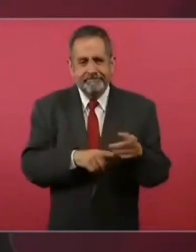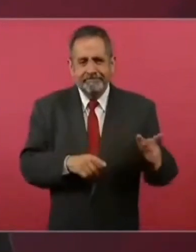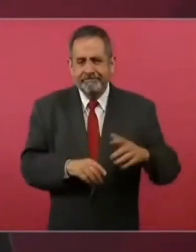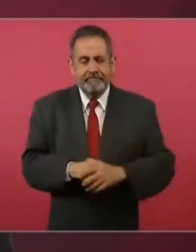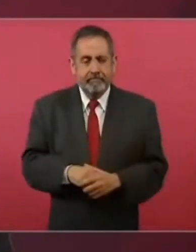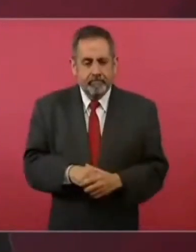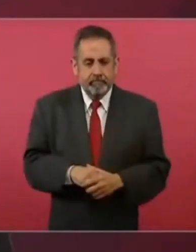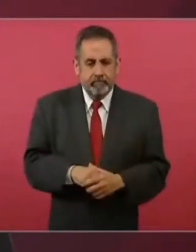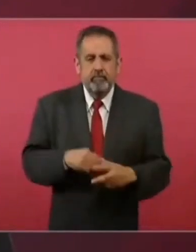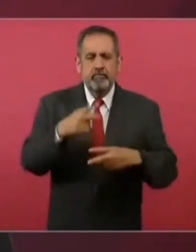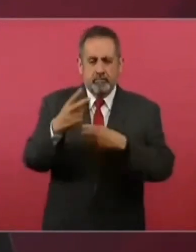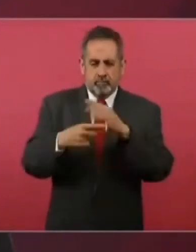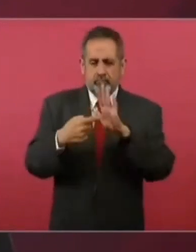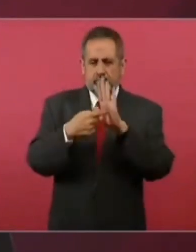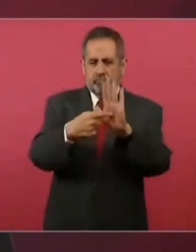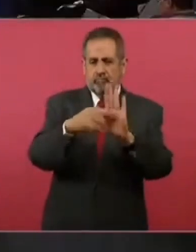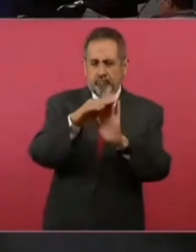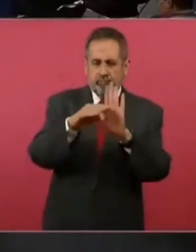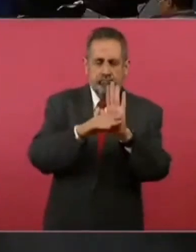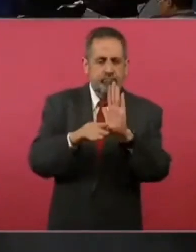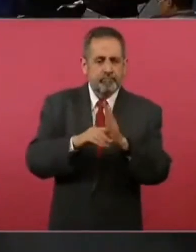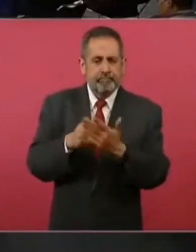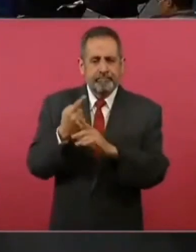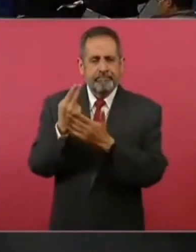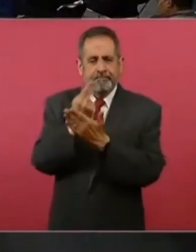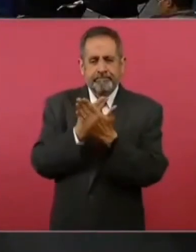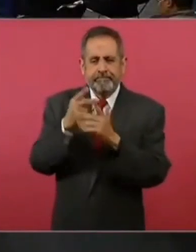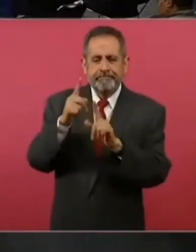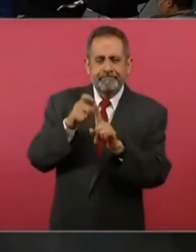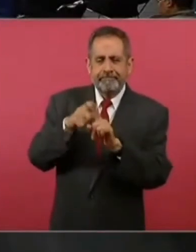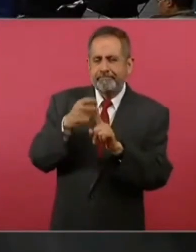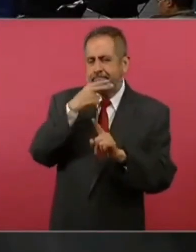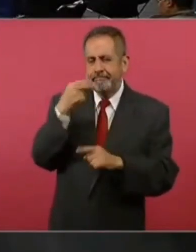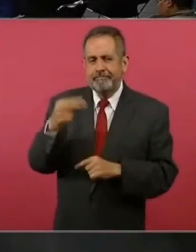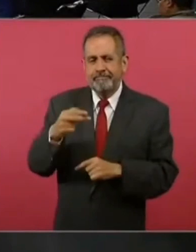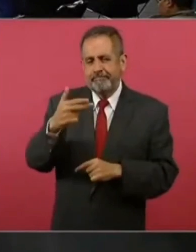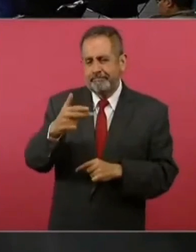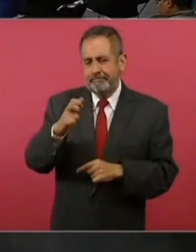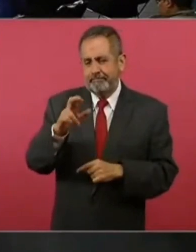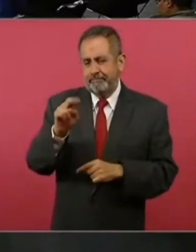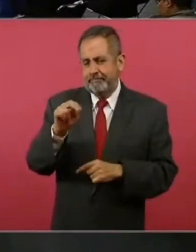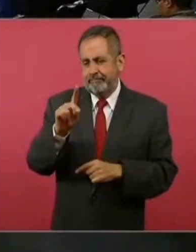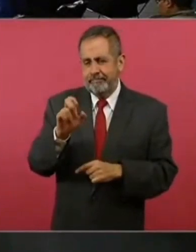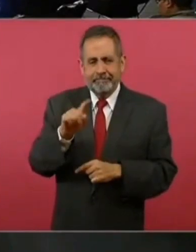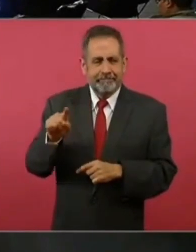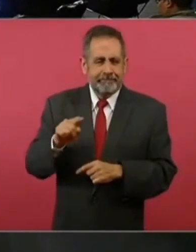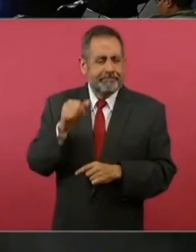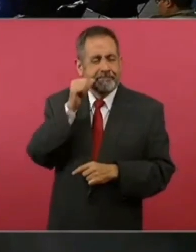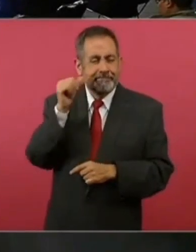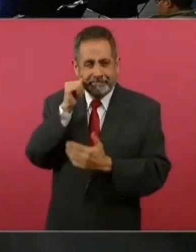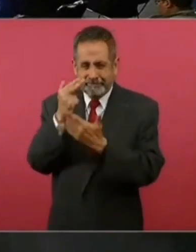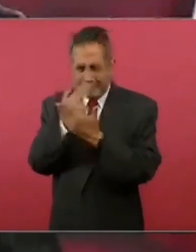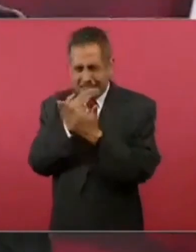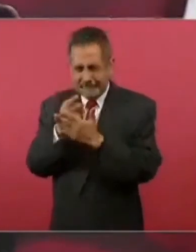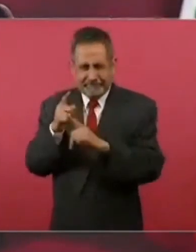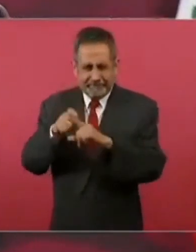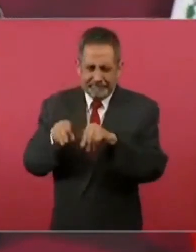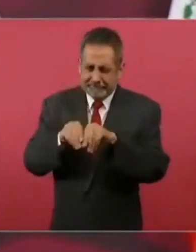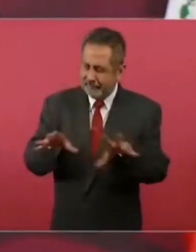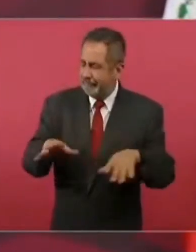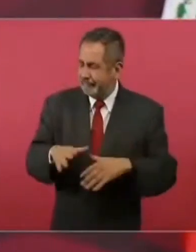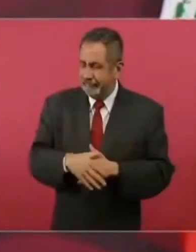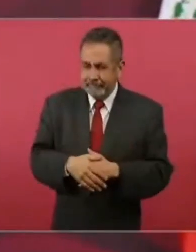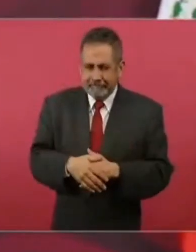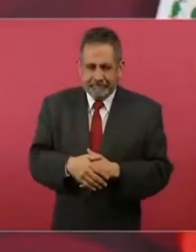Les voy a mostrar una caricatura de Hernández de ayer para que vea